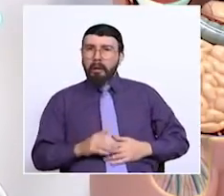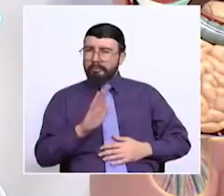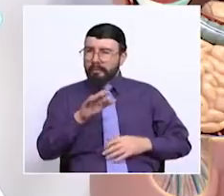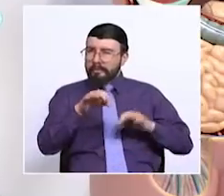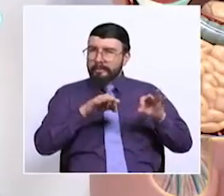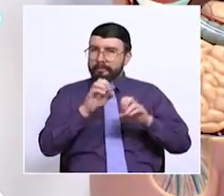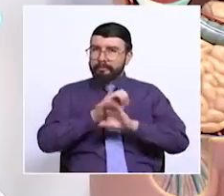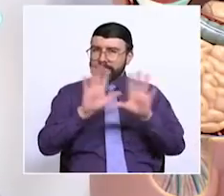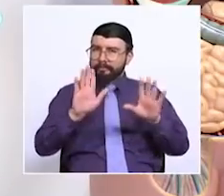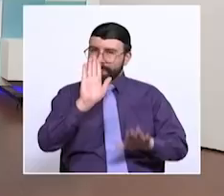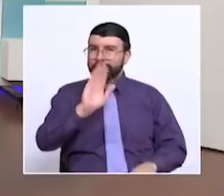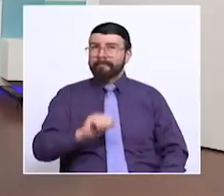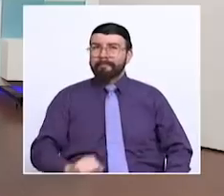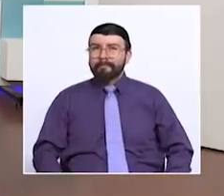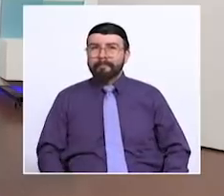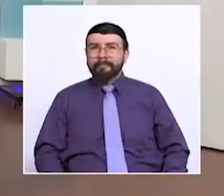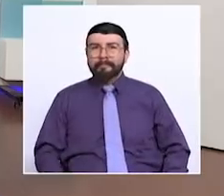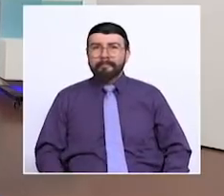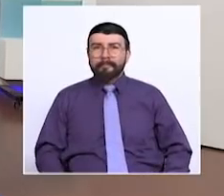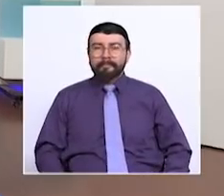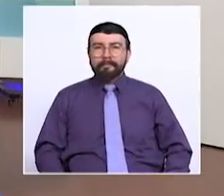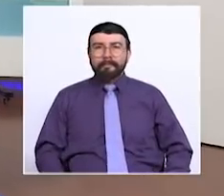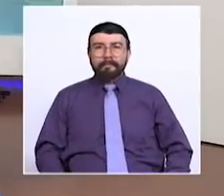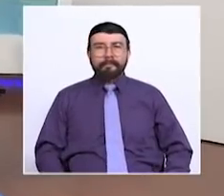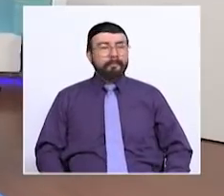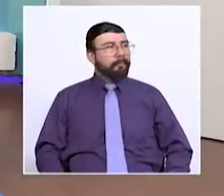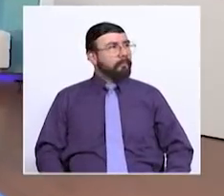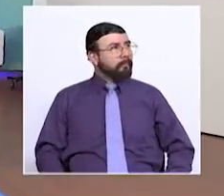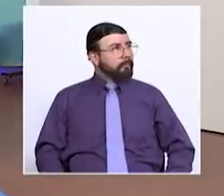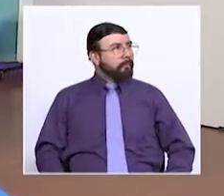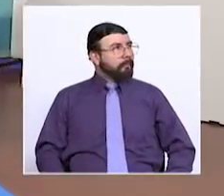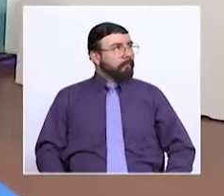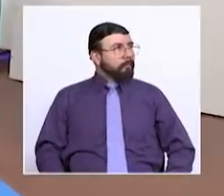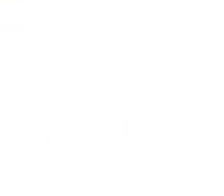posibilidades terapéuticas. Ya regresamos.